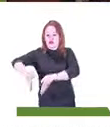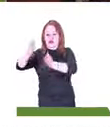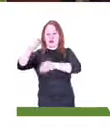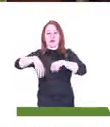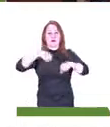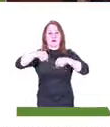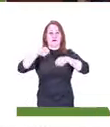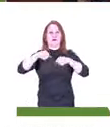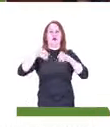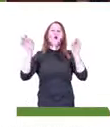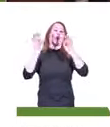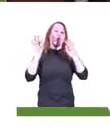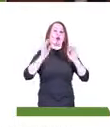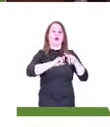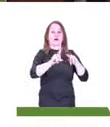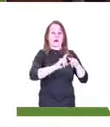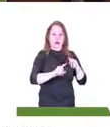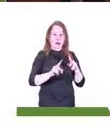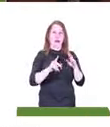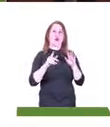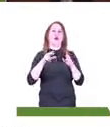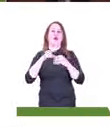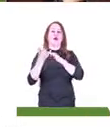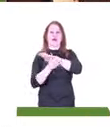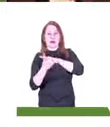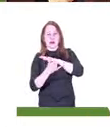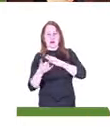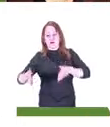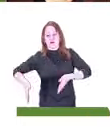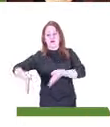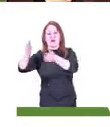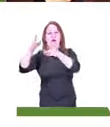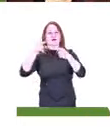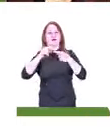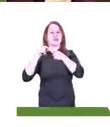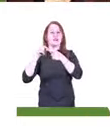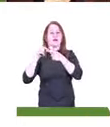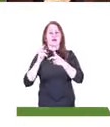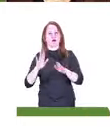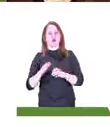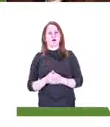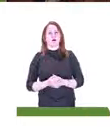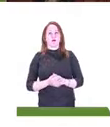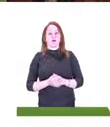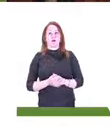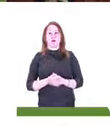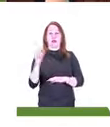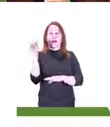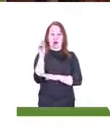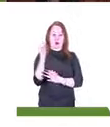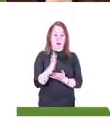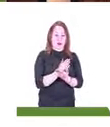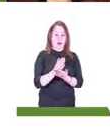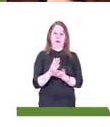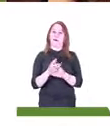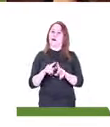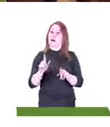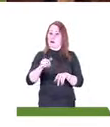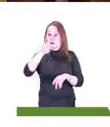sistema de transporte público, cuando solamente dejamos unos carriles para los carros, pero también